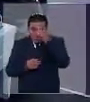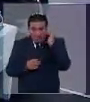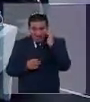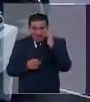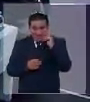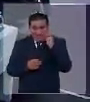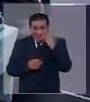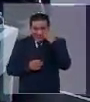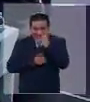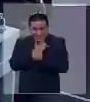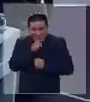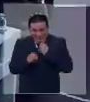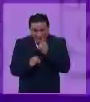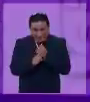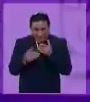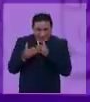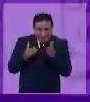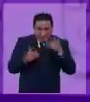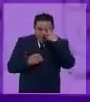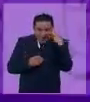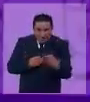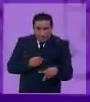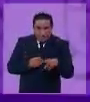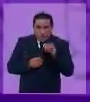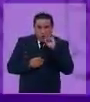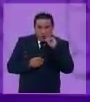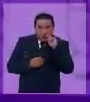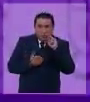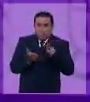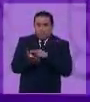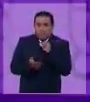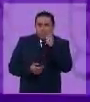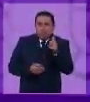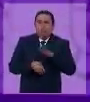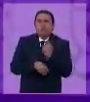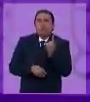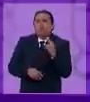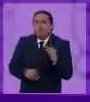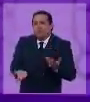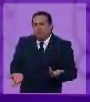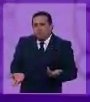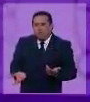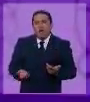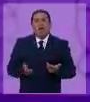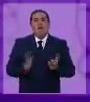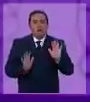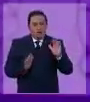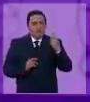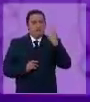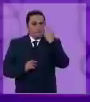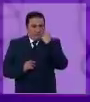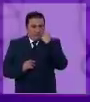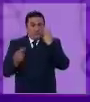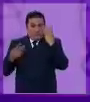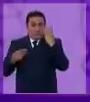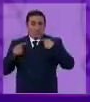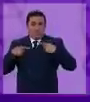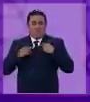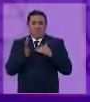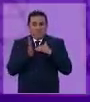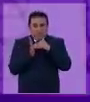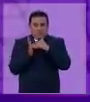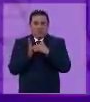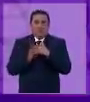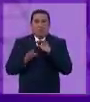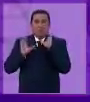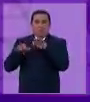esta materia? Mira, Gaby, son 3 millones de personas las que tenían la posibilidad de accesar al Seguro Social. Y lo que estamos planteando es muy sencillo, que